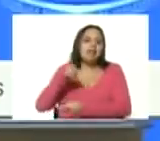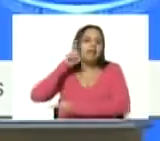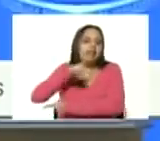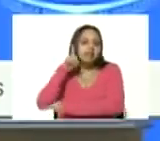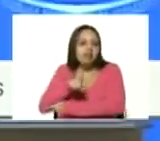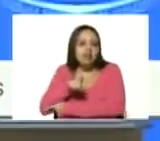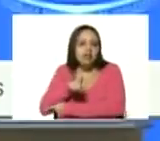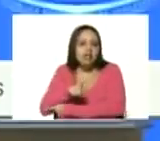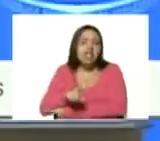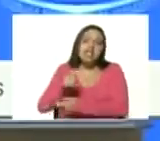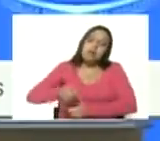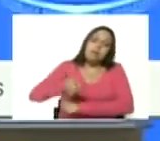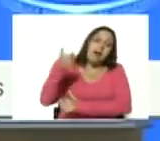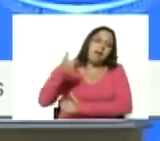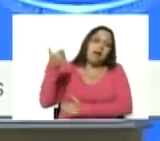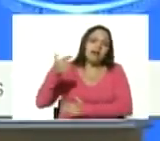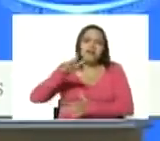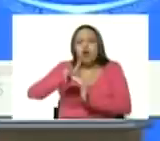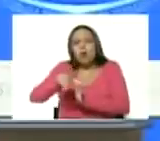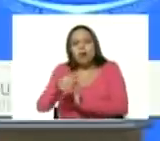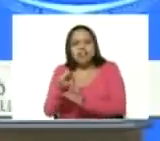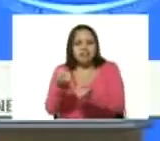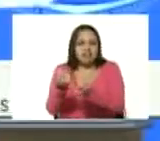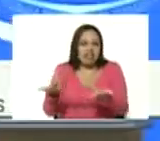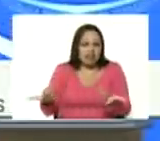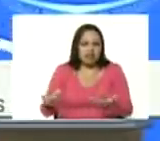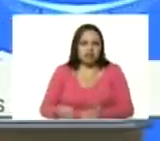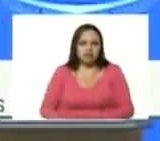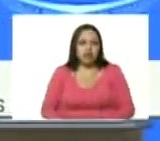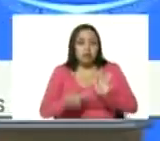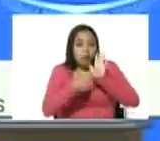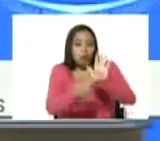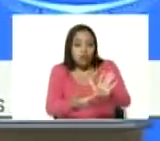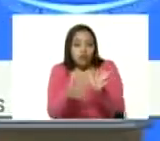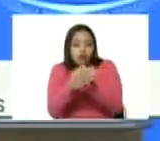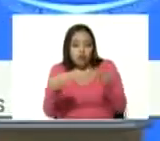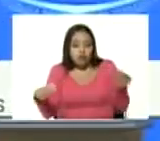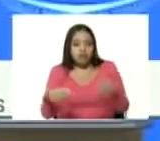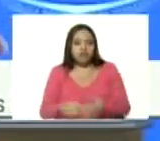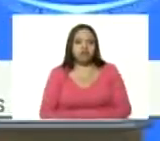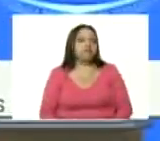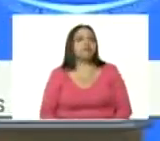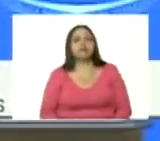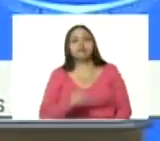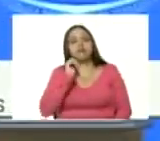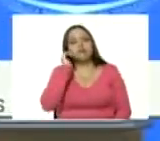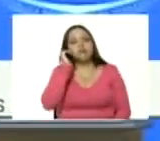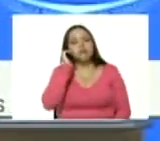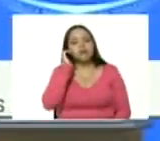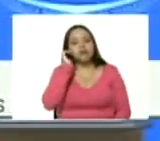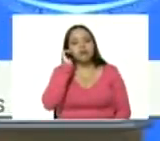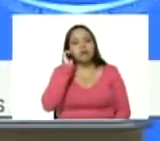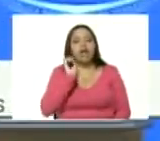para robarse el dinero. Y vamos a mostrar las pruebas de todo eso. Se reunieron ayer,